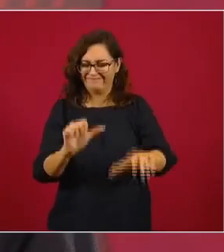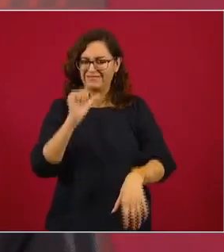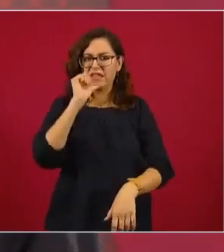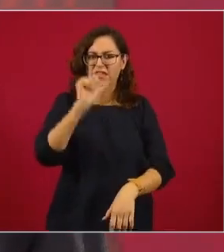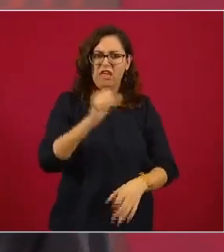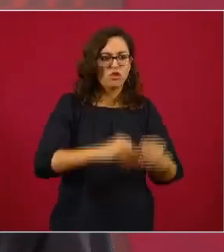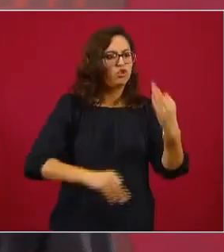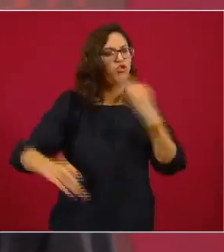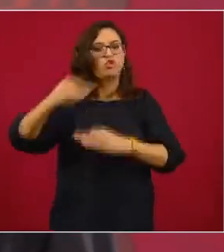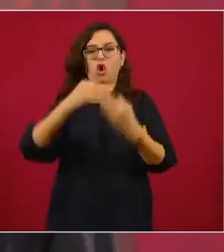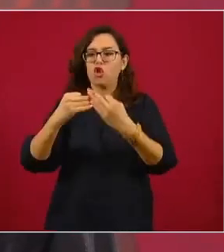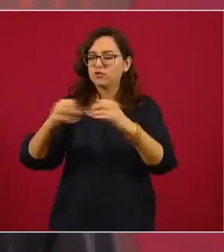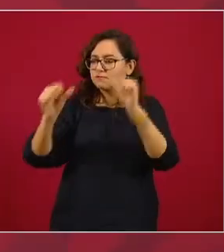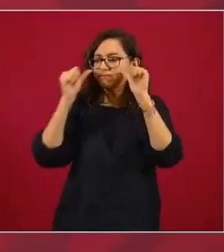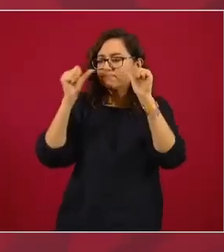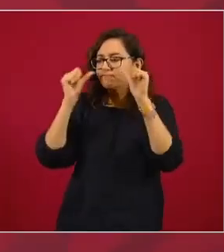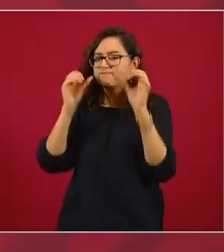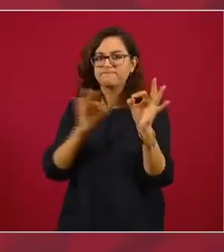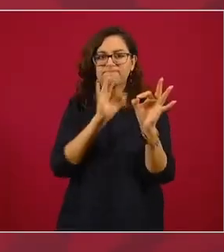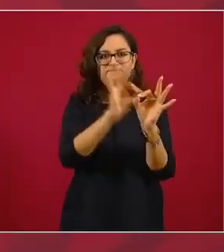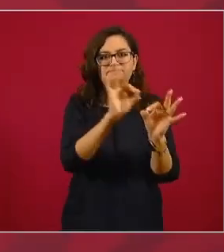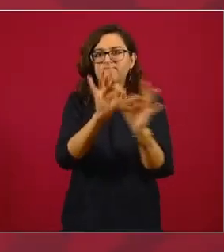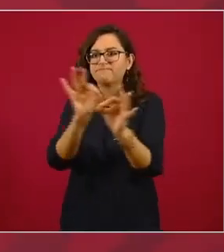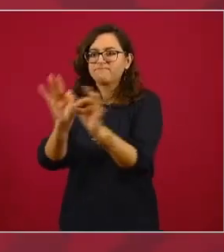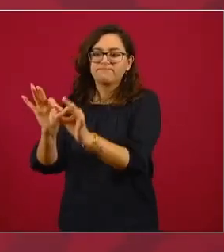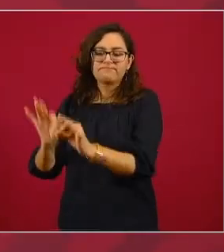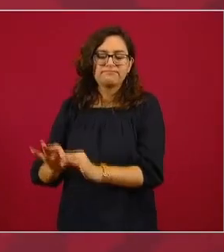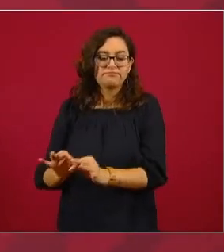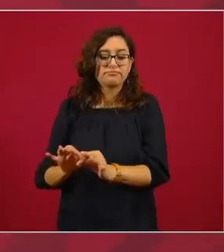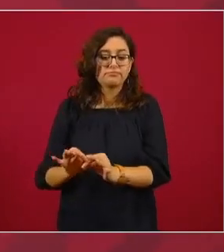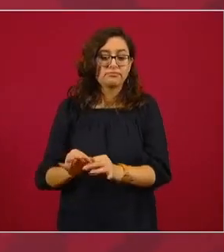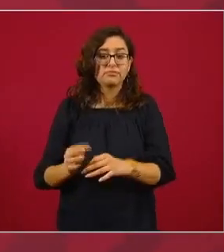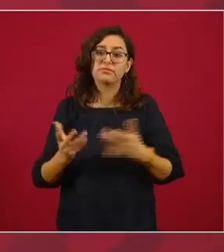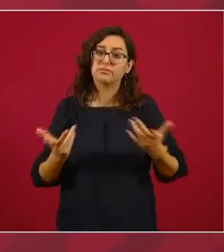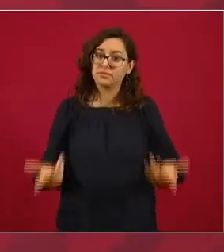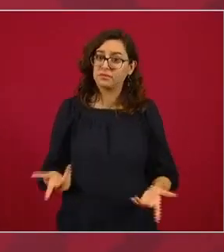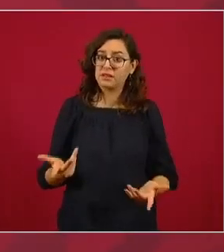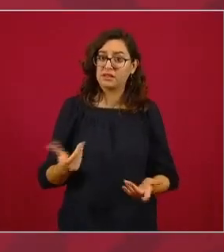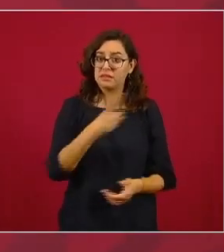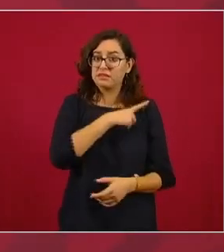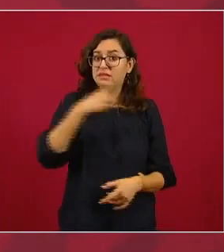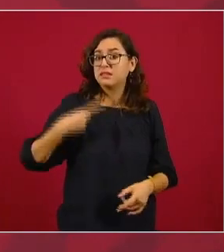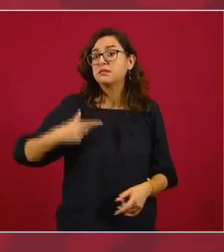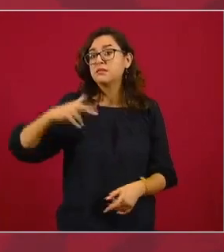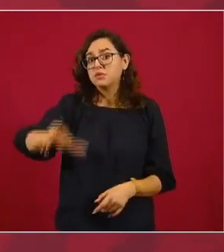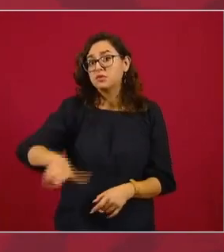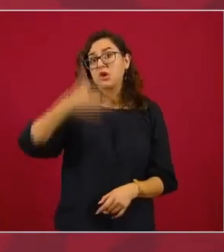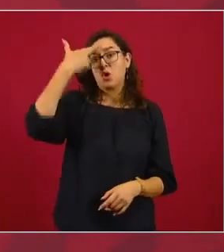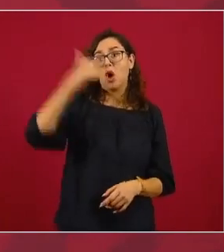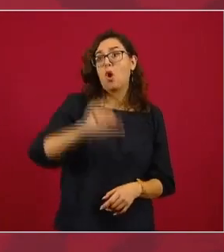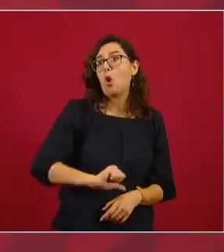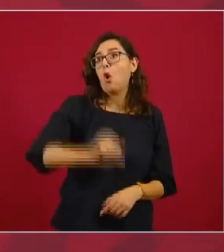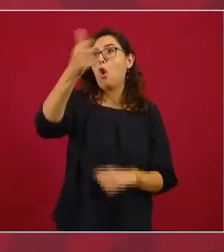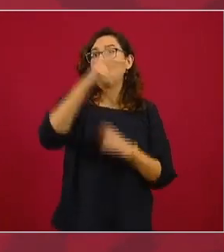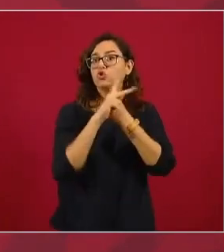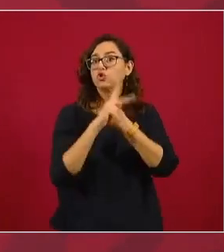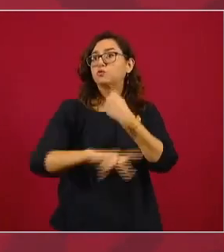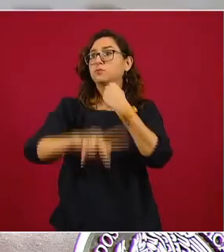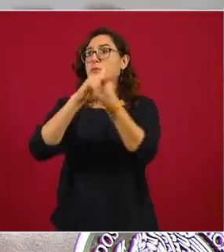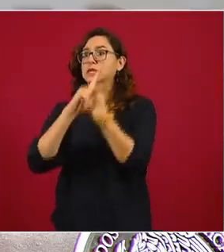No olvidemos lo que sucedió en algunos países en donde